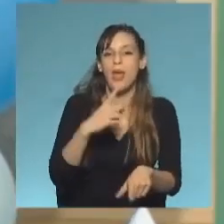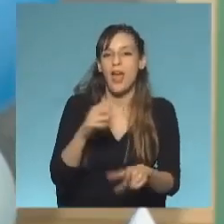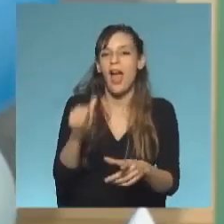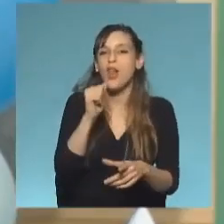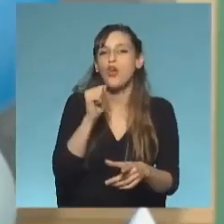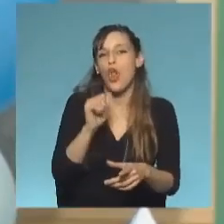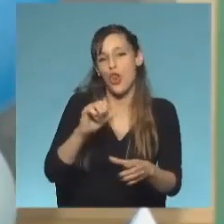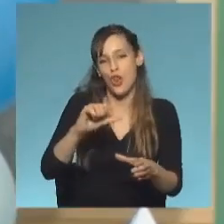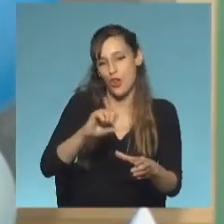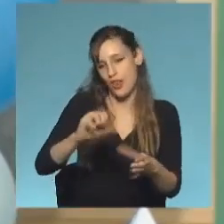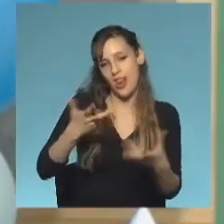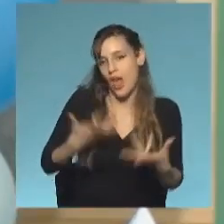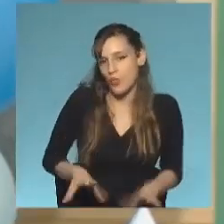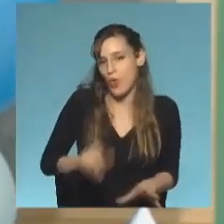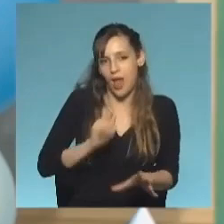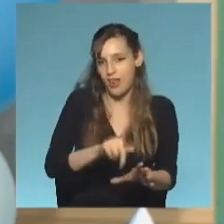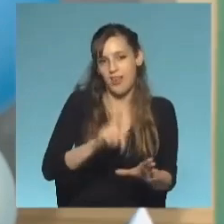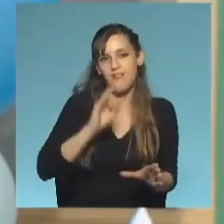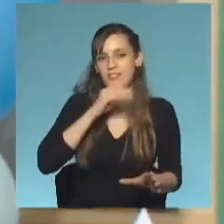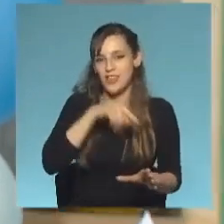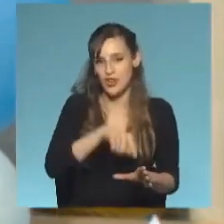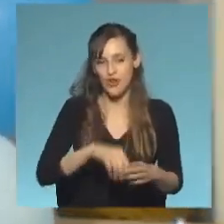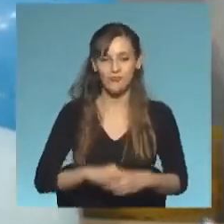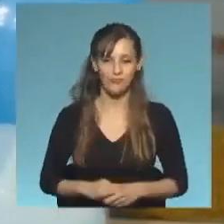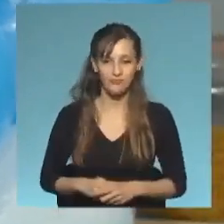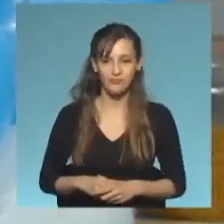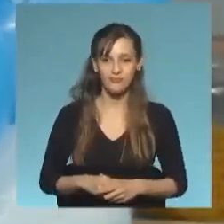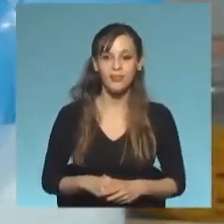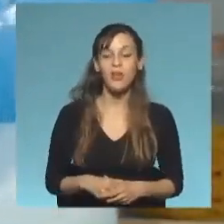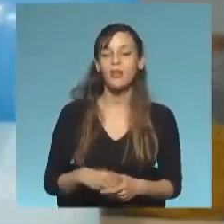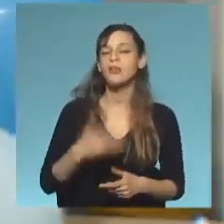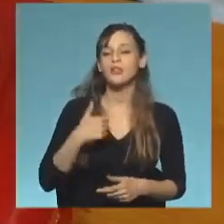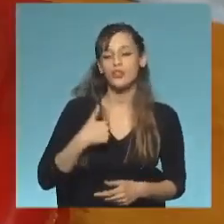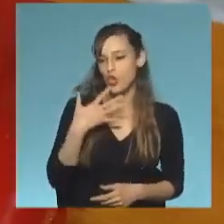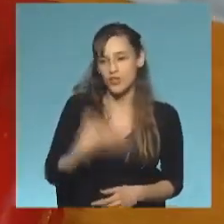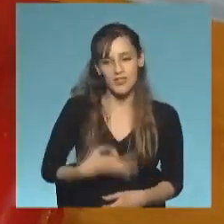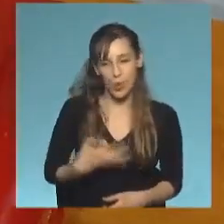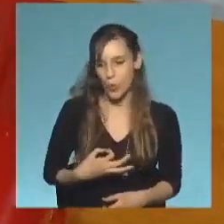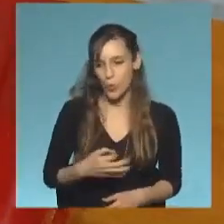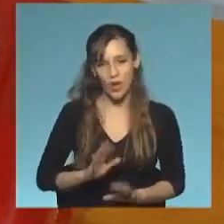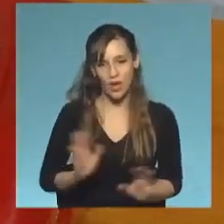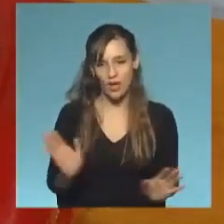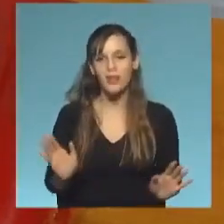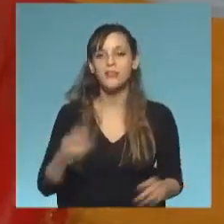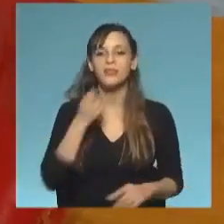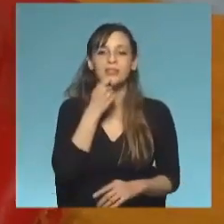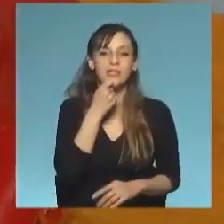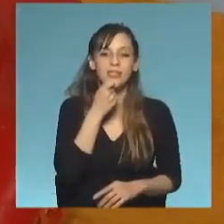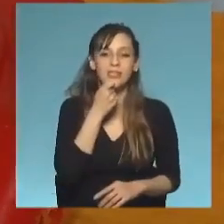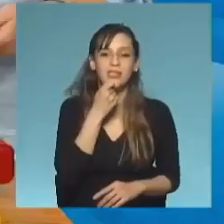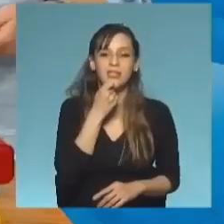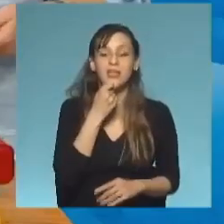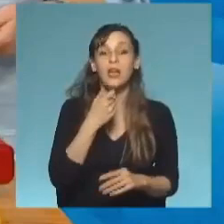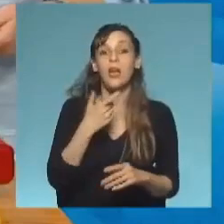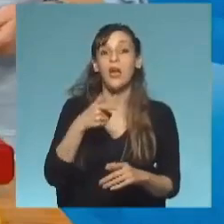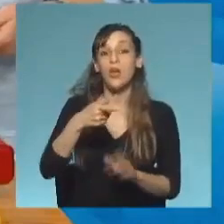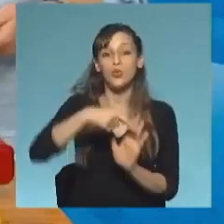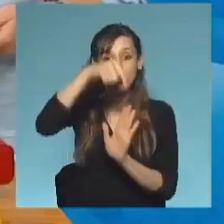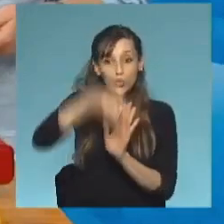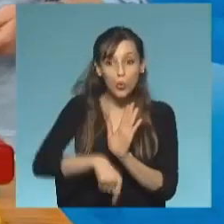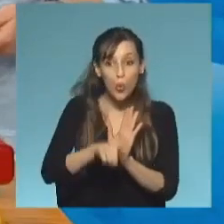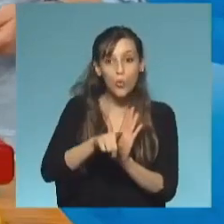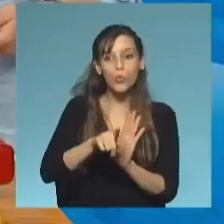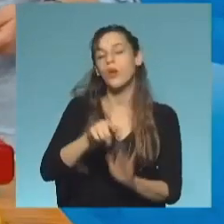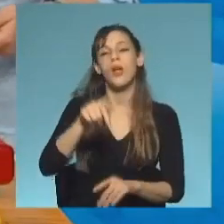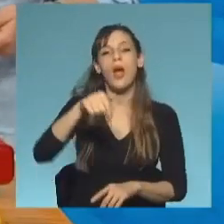sí. Igual, ¿no? No pasa nada, tomaste un vino. Pero yo estoy segura de que en el sur ya están todos